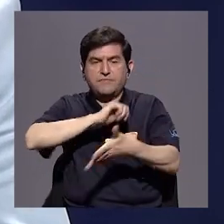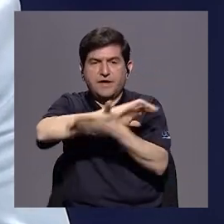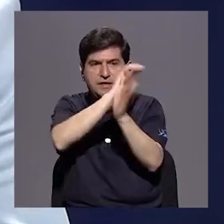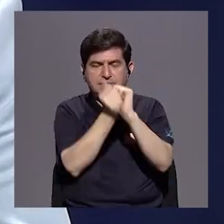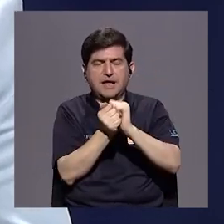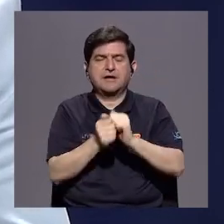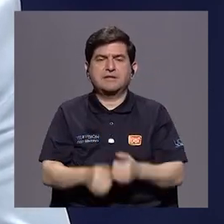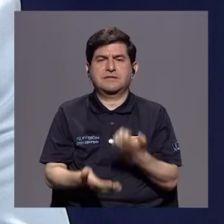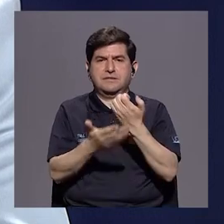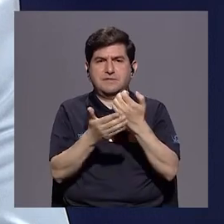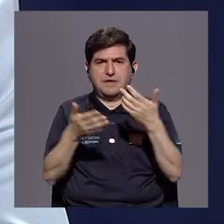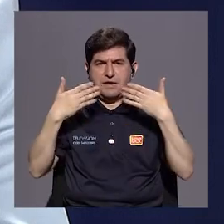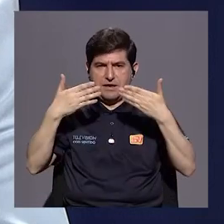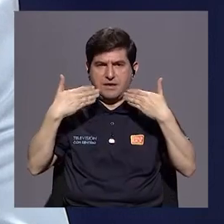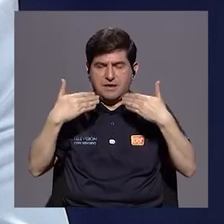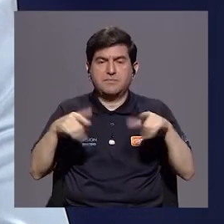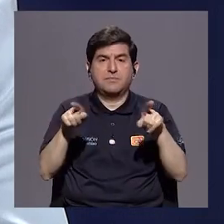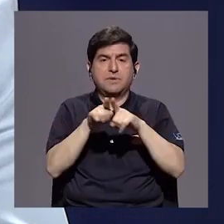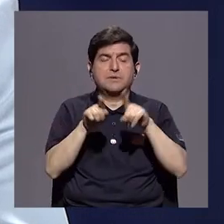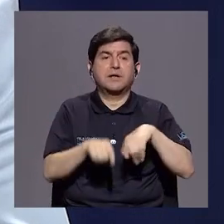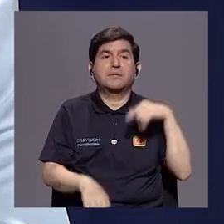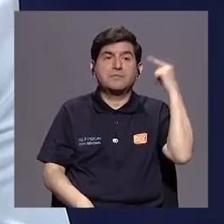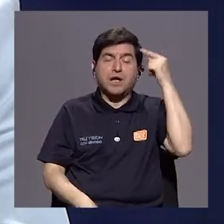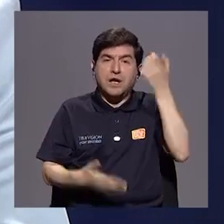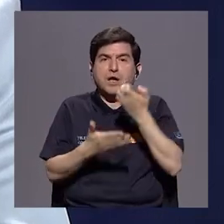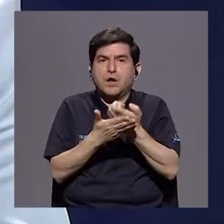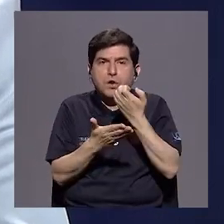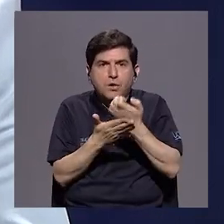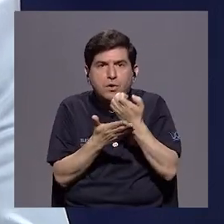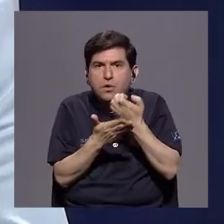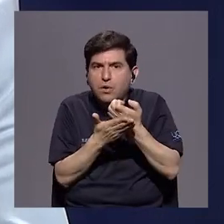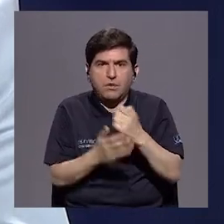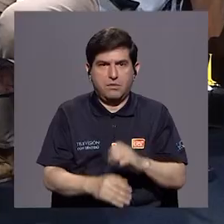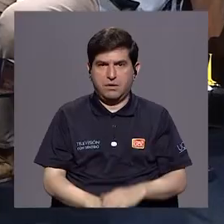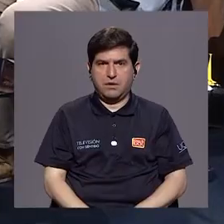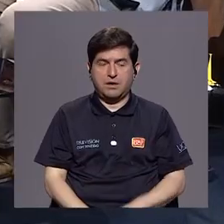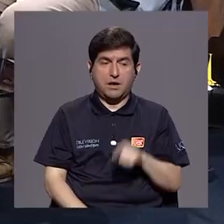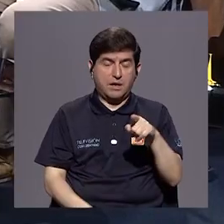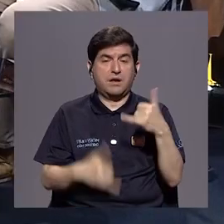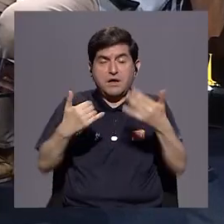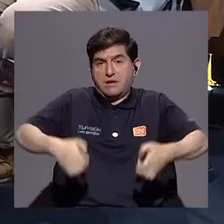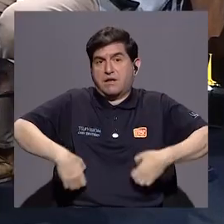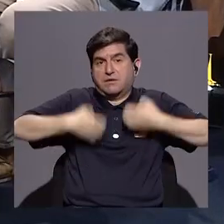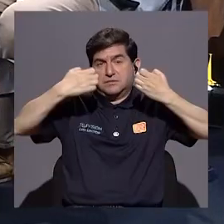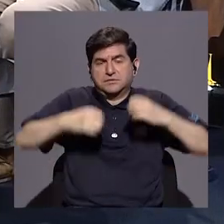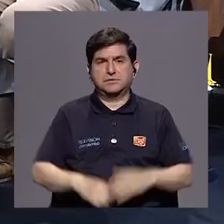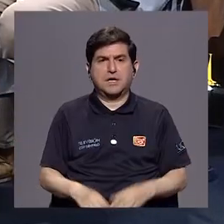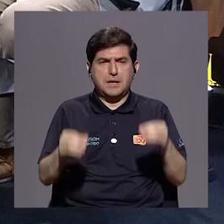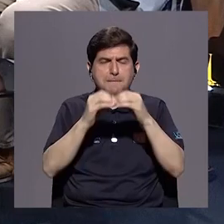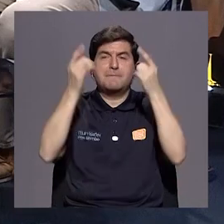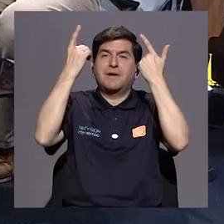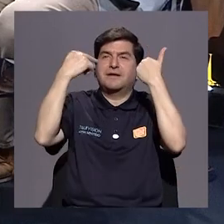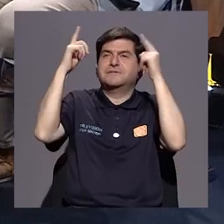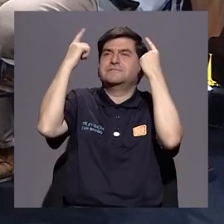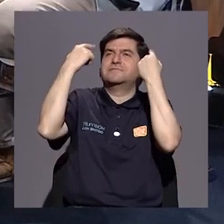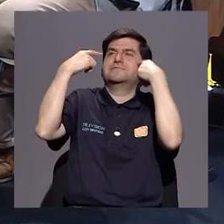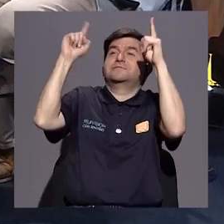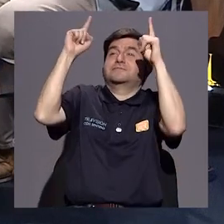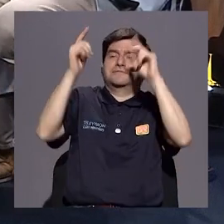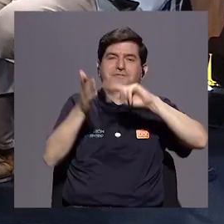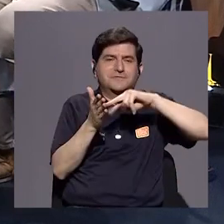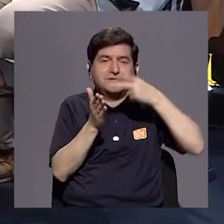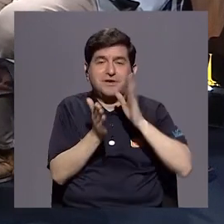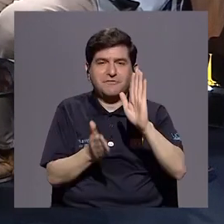climático y por otro lado de una lógica económica existente y es que entre más eficiente sea